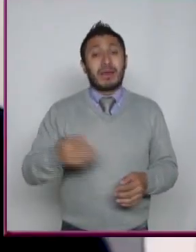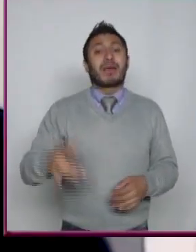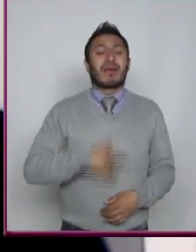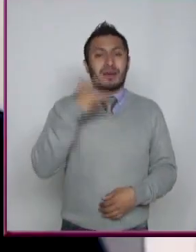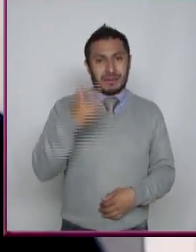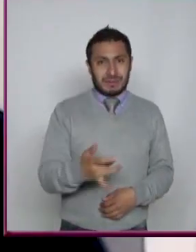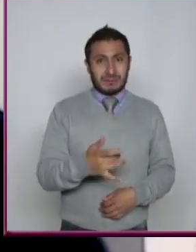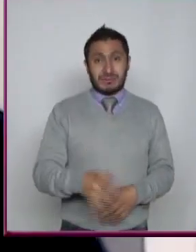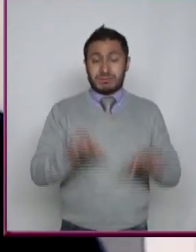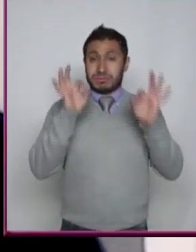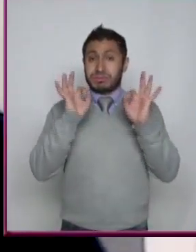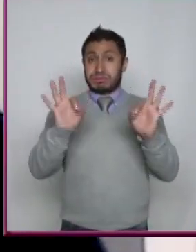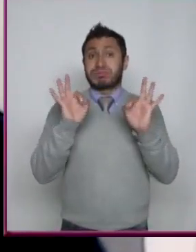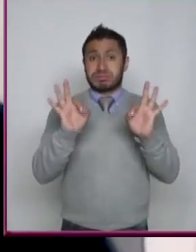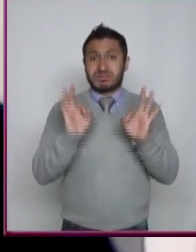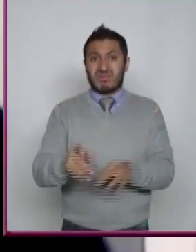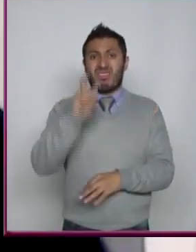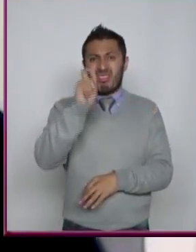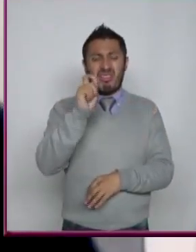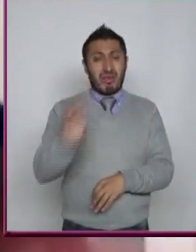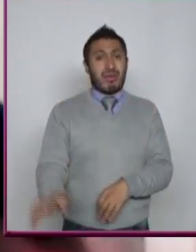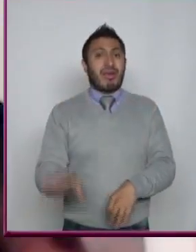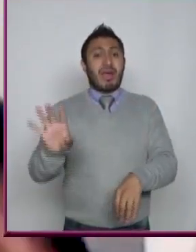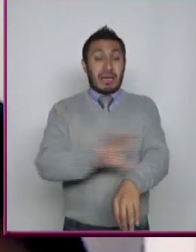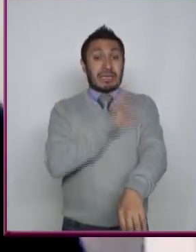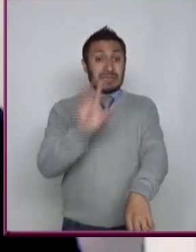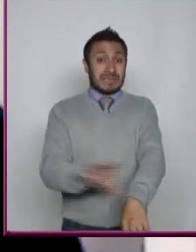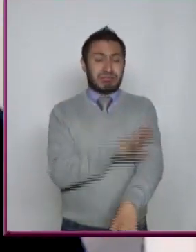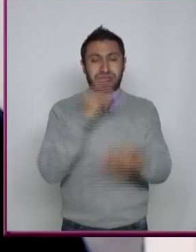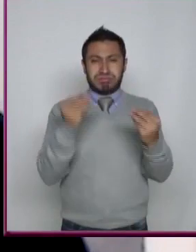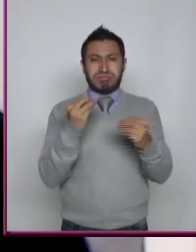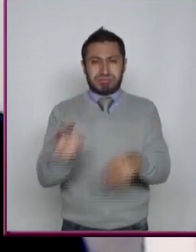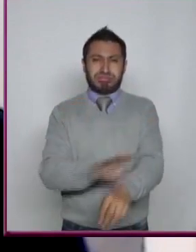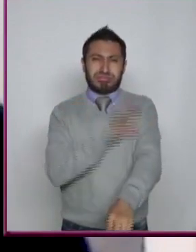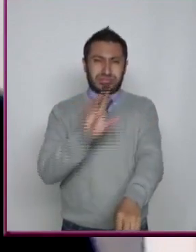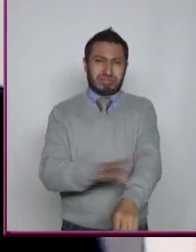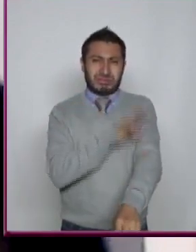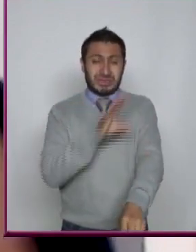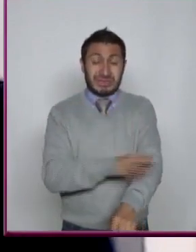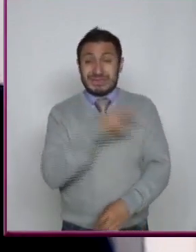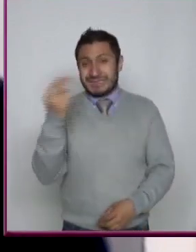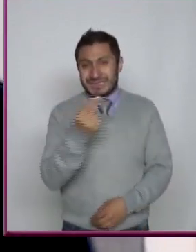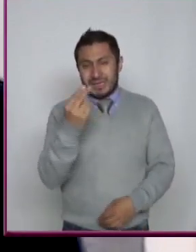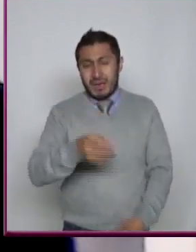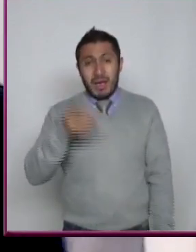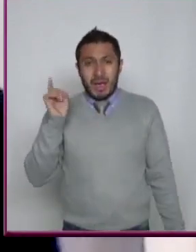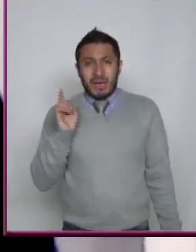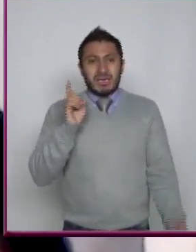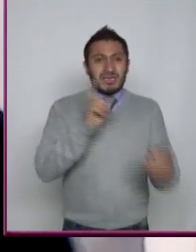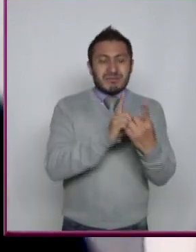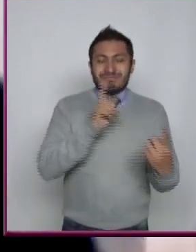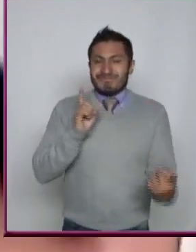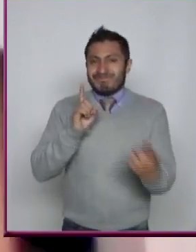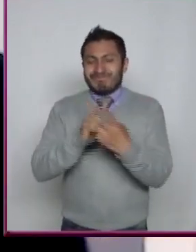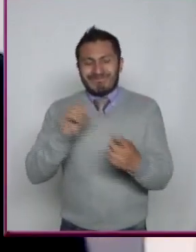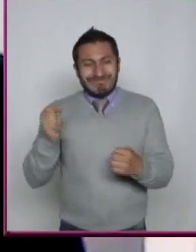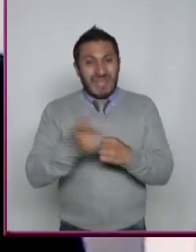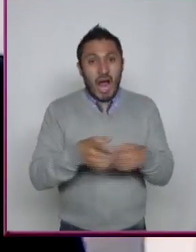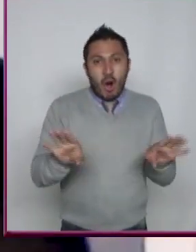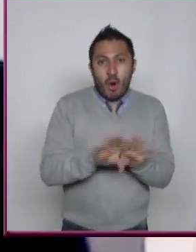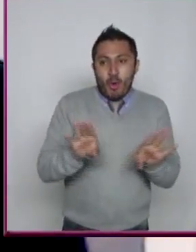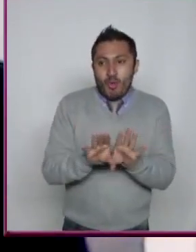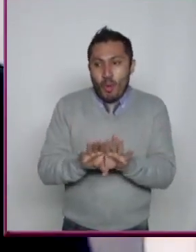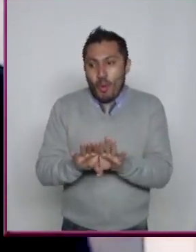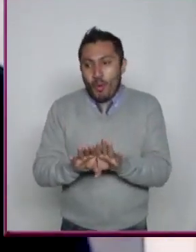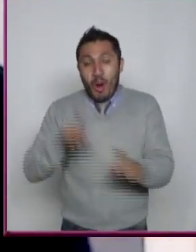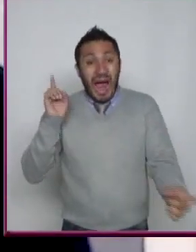enamoramiento esencialmente es energía, es demasiada energía que necesita encontrar un cauce y que busca encontrar el cauce